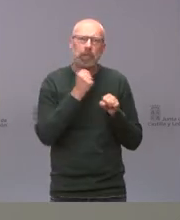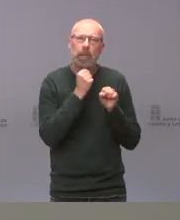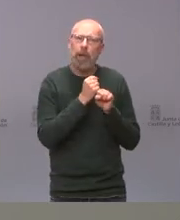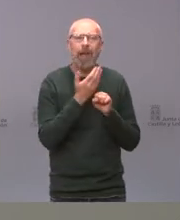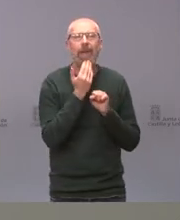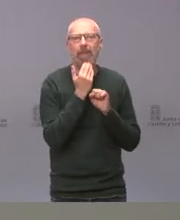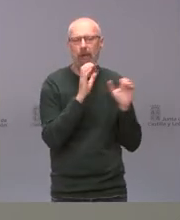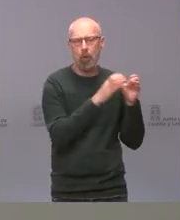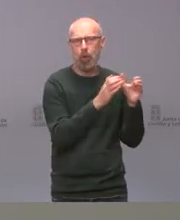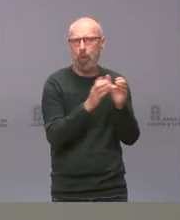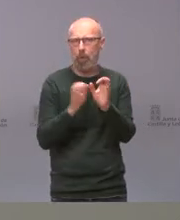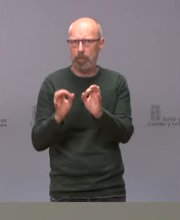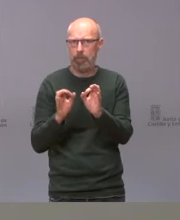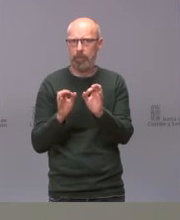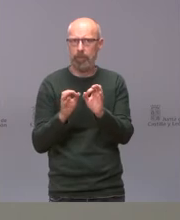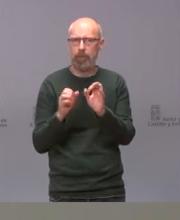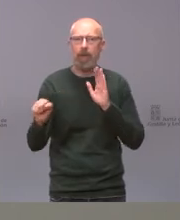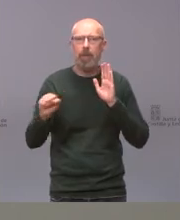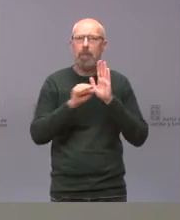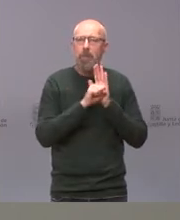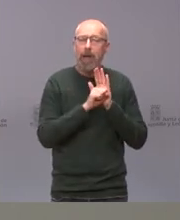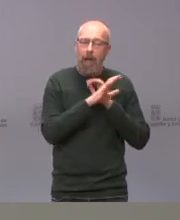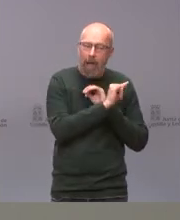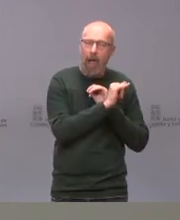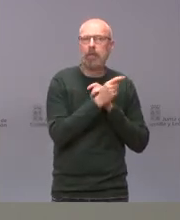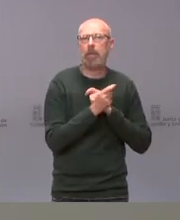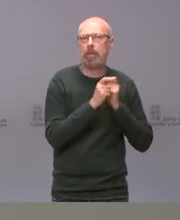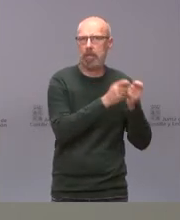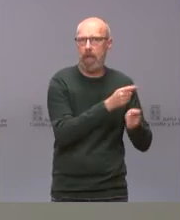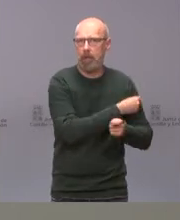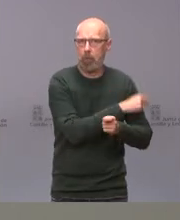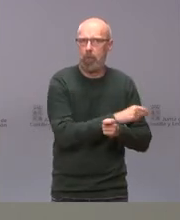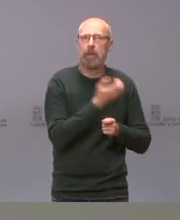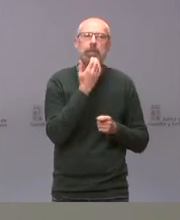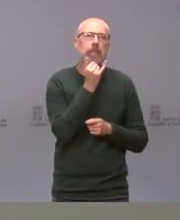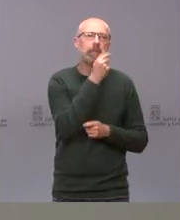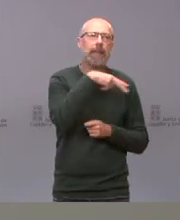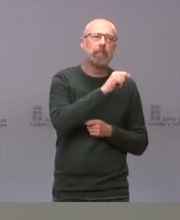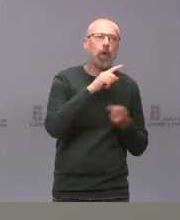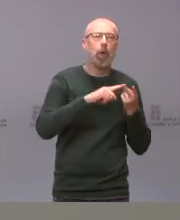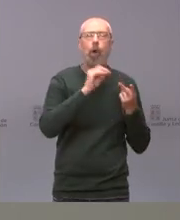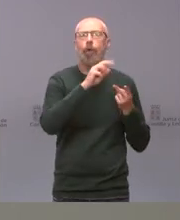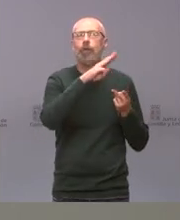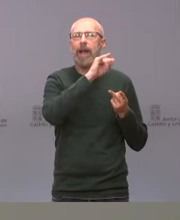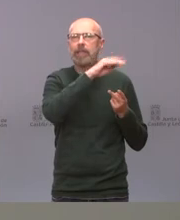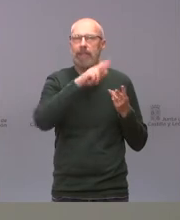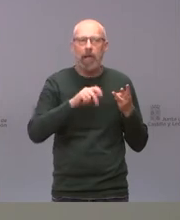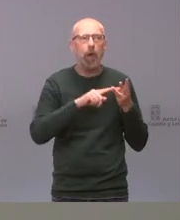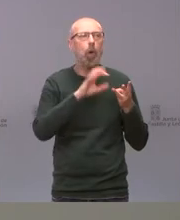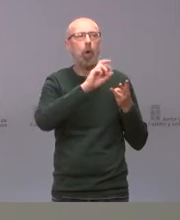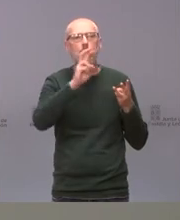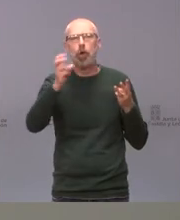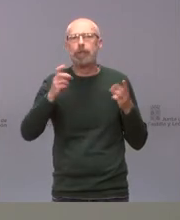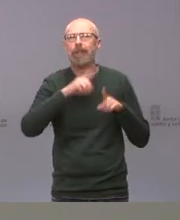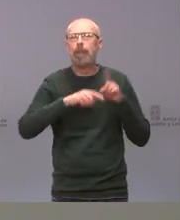vamos a poner la vacuna que esté disponible en ese momento. Si la vacuna es la de Janssen, como si es la de Pfizer, o la que esté disponible y autorizada